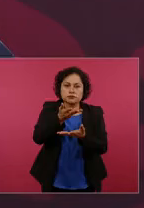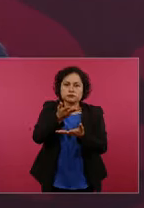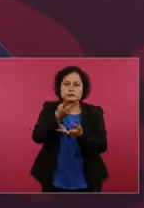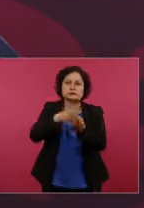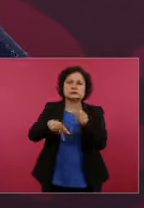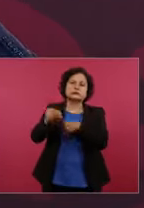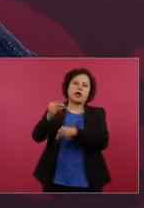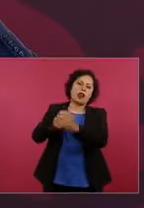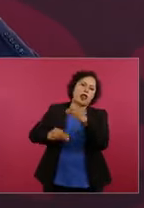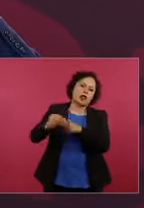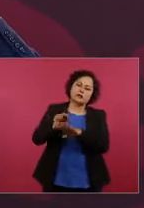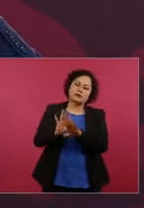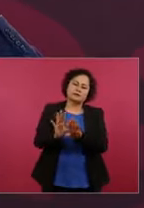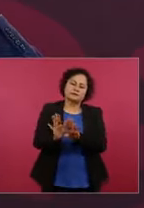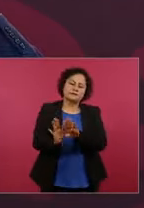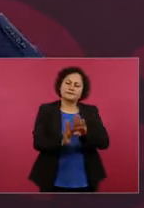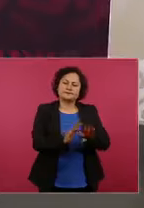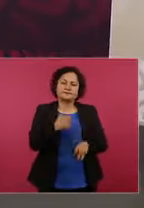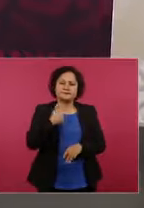Una vez él